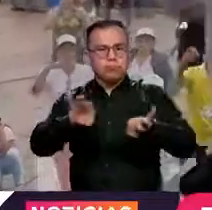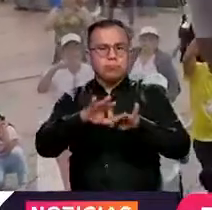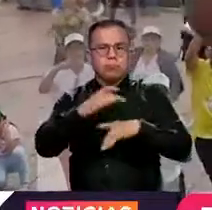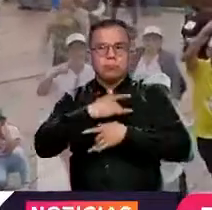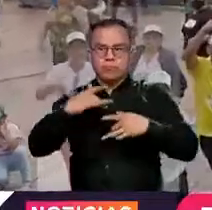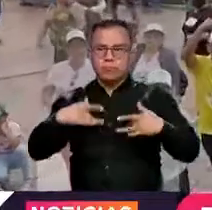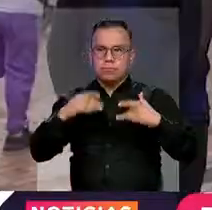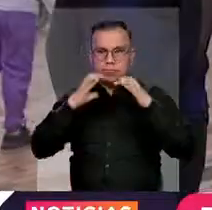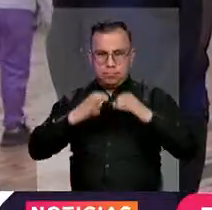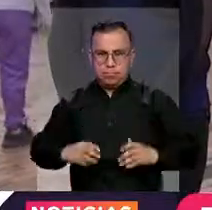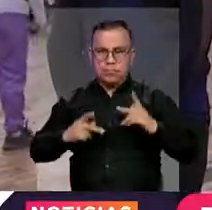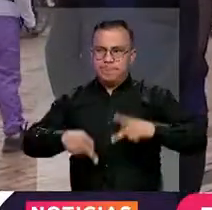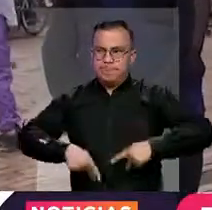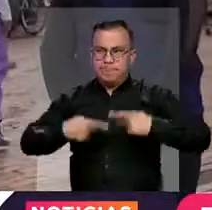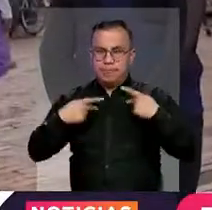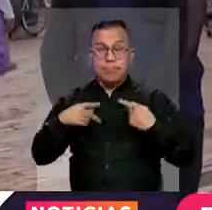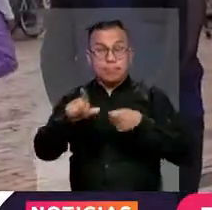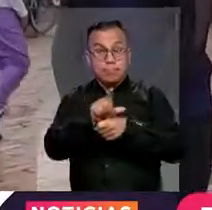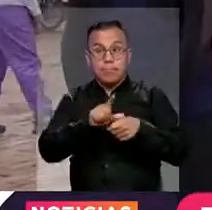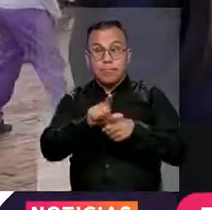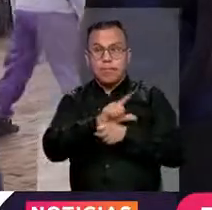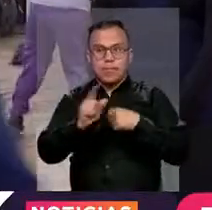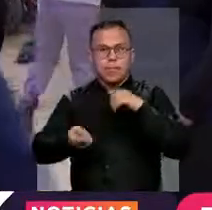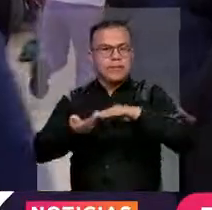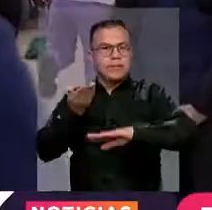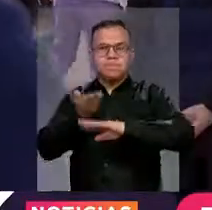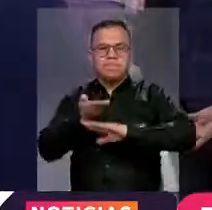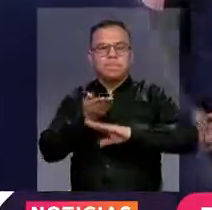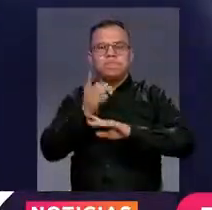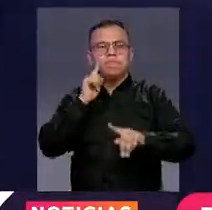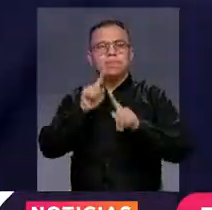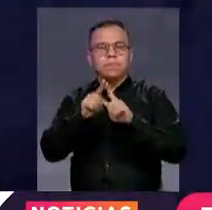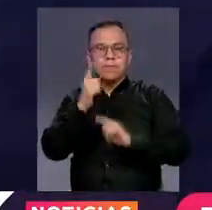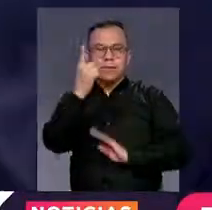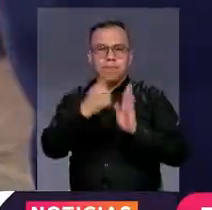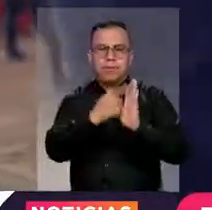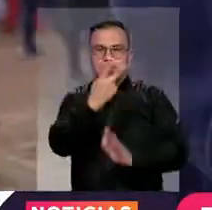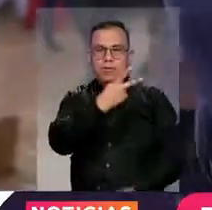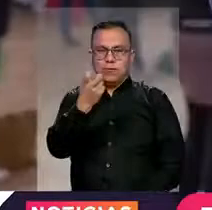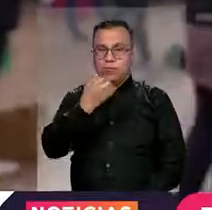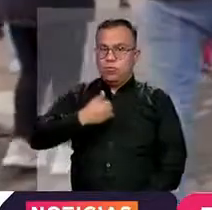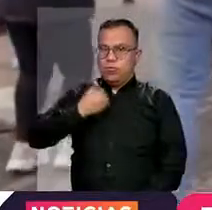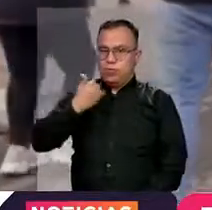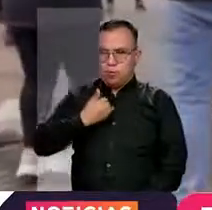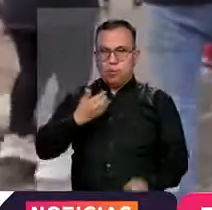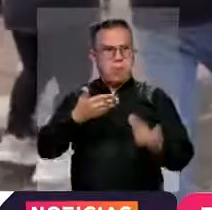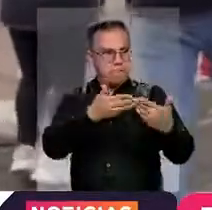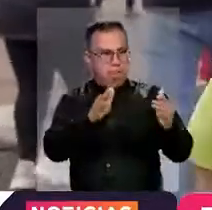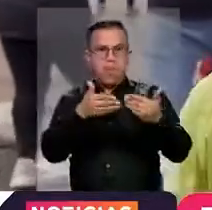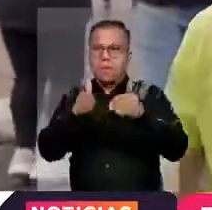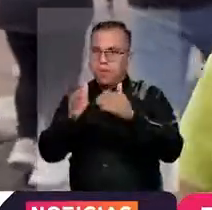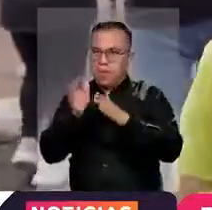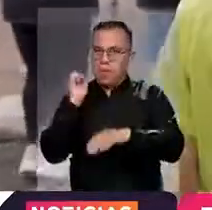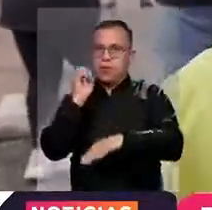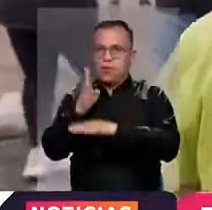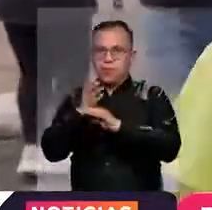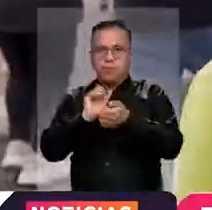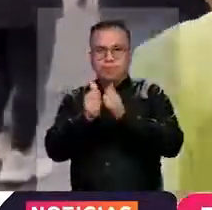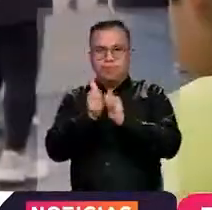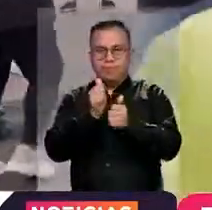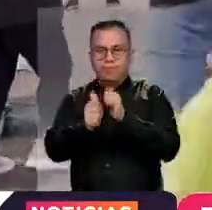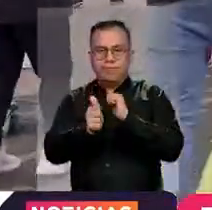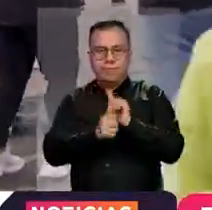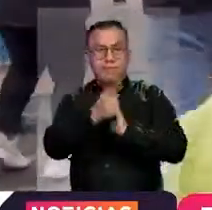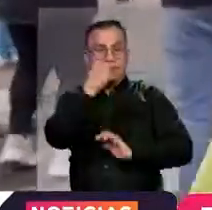física para su vida. En la localidad la apuesta por la salud va dirigida a 1200 jóvenes con cupos disponibles en clubes deportivos.